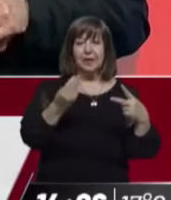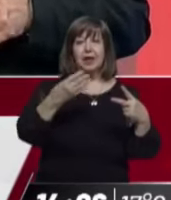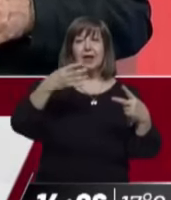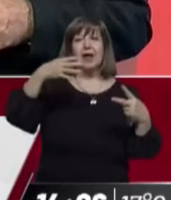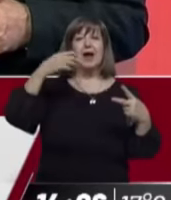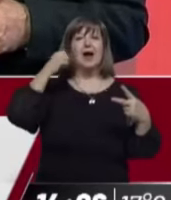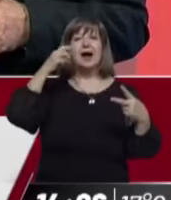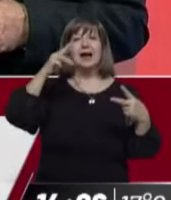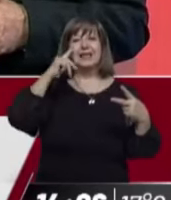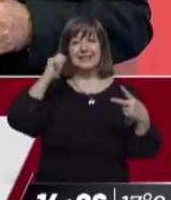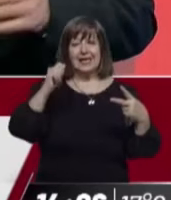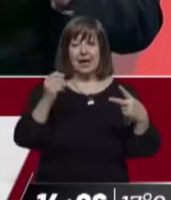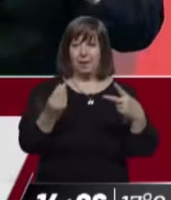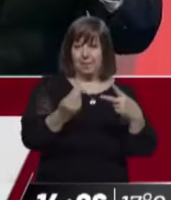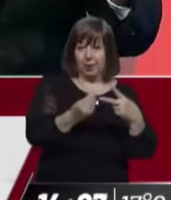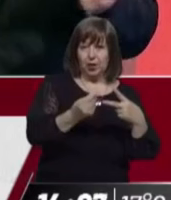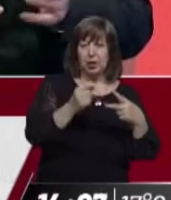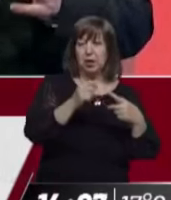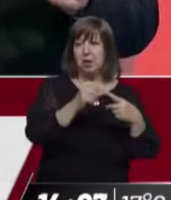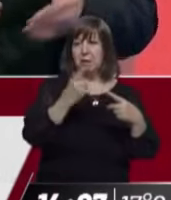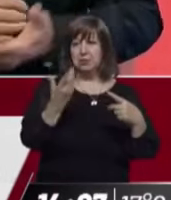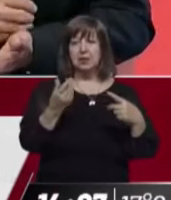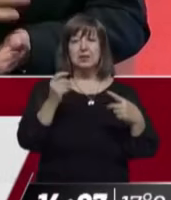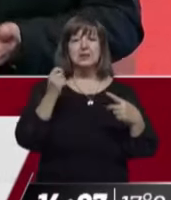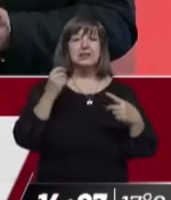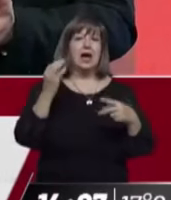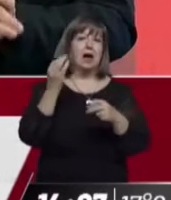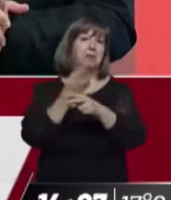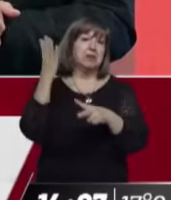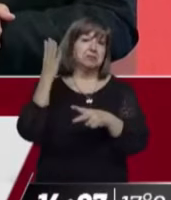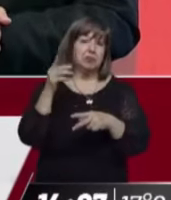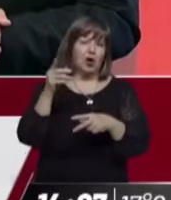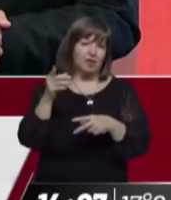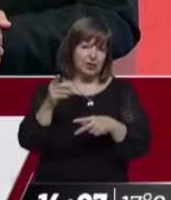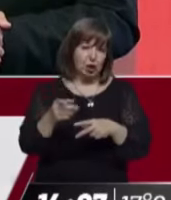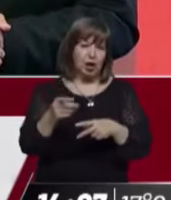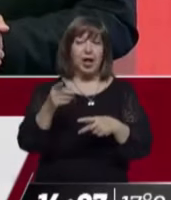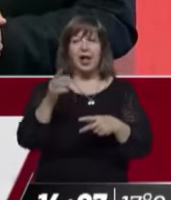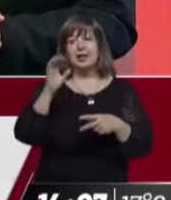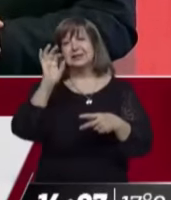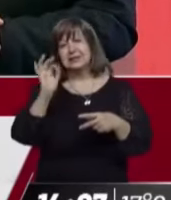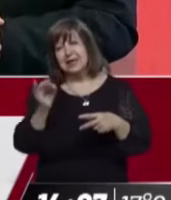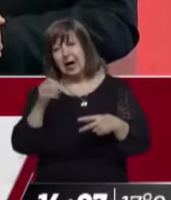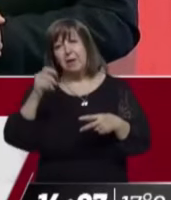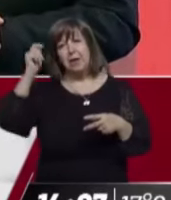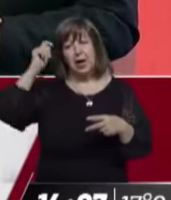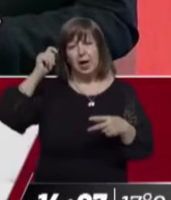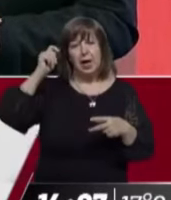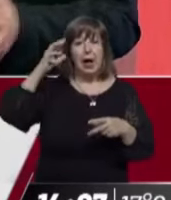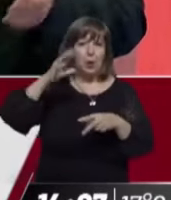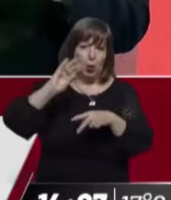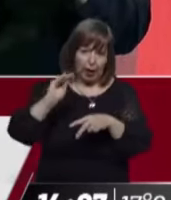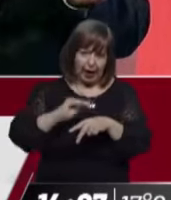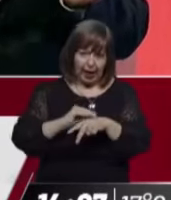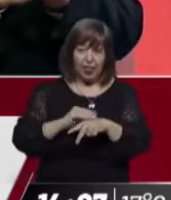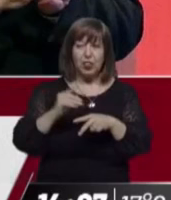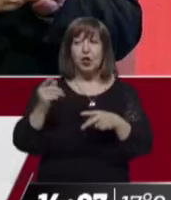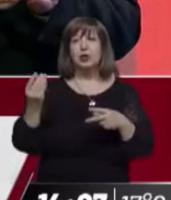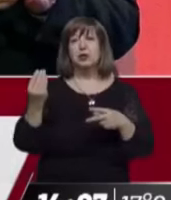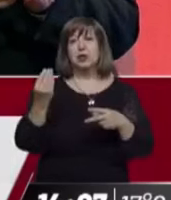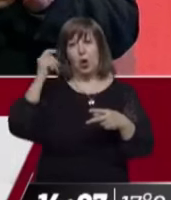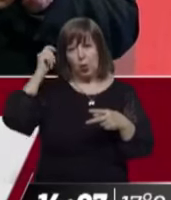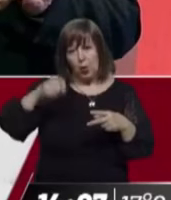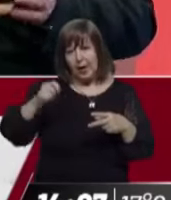Manuel García Mancilla. Un académico que tiene todos los pergaminos, es un jurista reconocido y no tendría que tener ningún